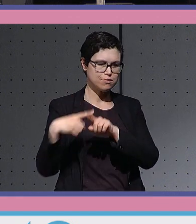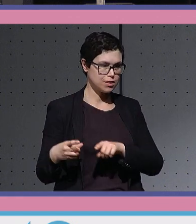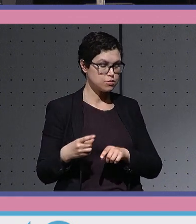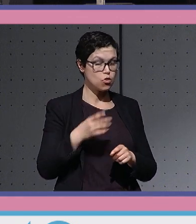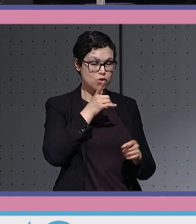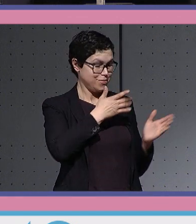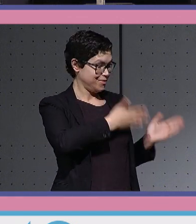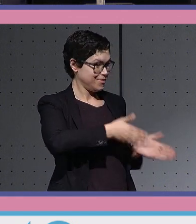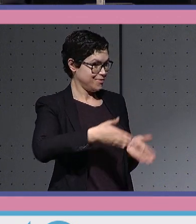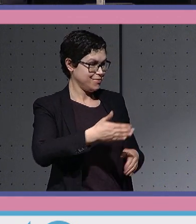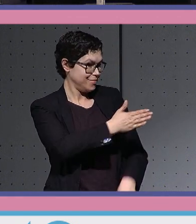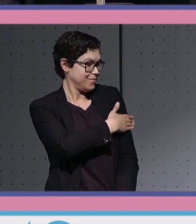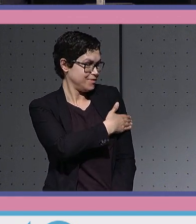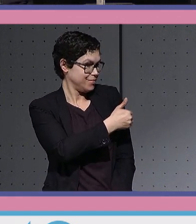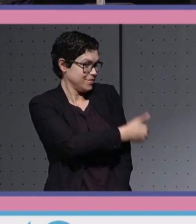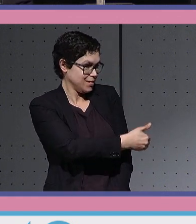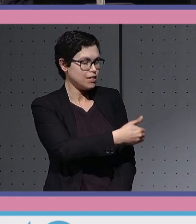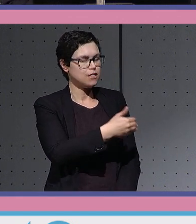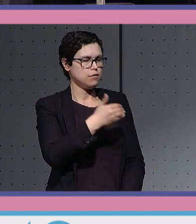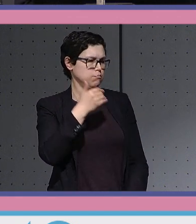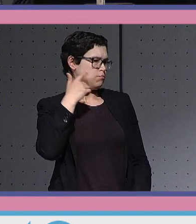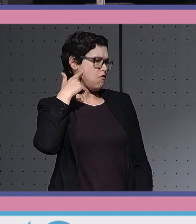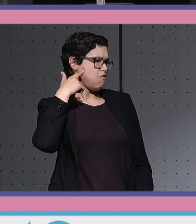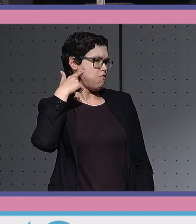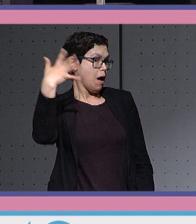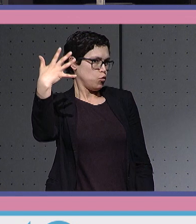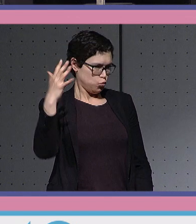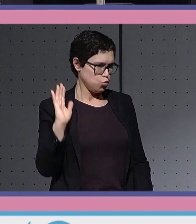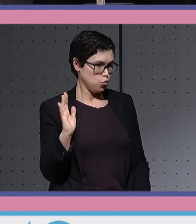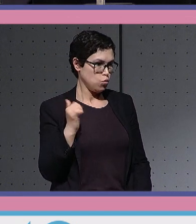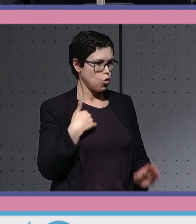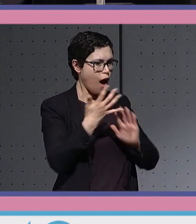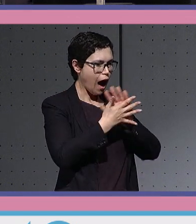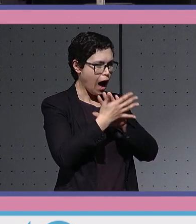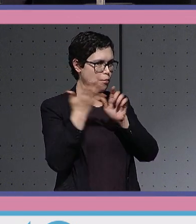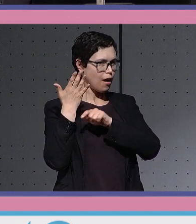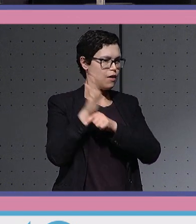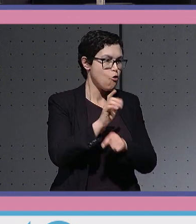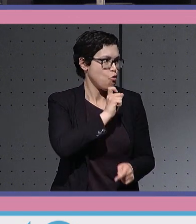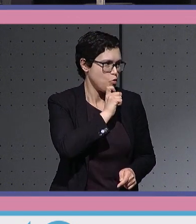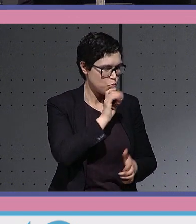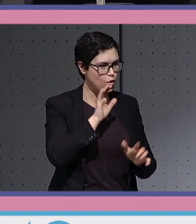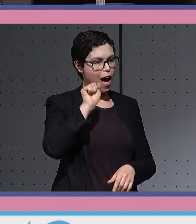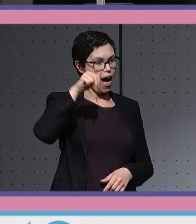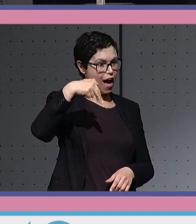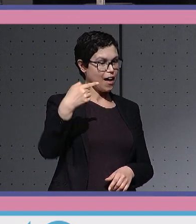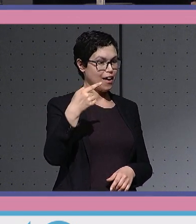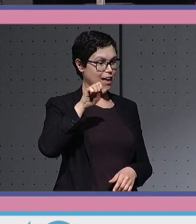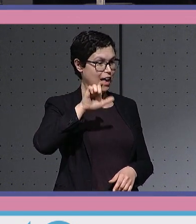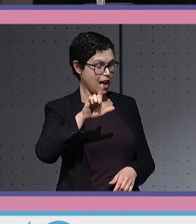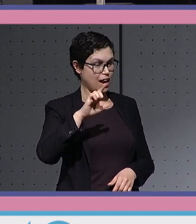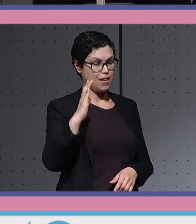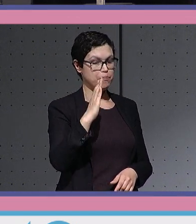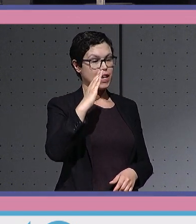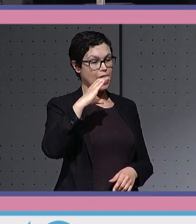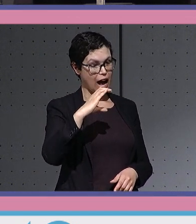reconocido prestigio. Yo no sé ni cómo voy a hablar de los dos. Ángel Carracedo, pues puedo decir que es un